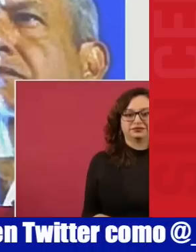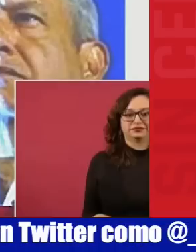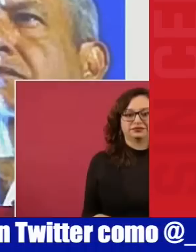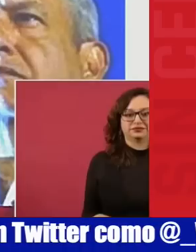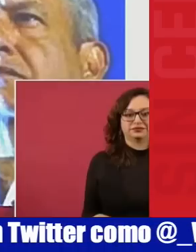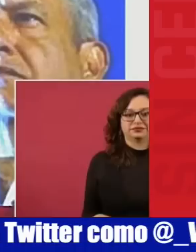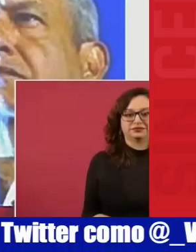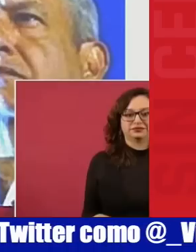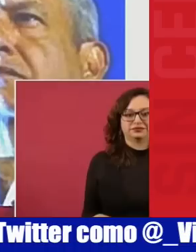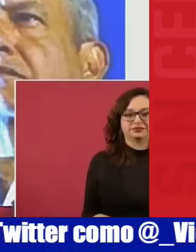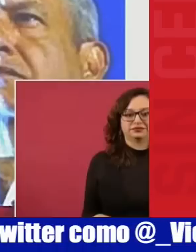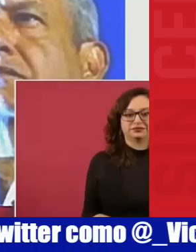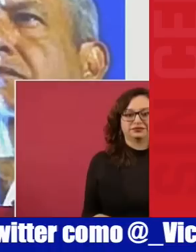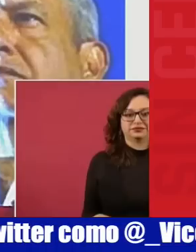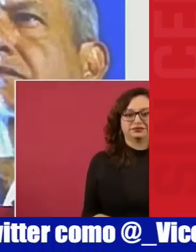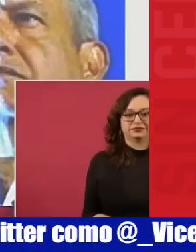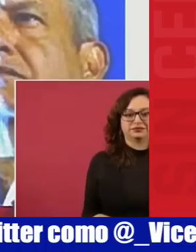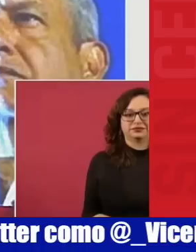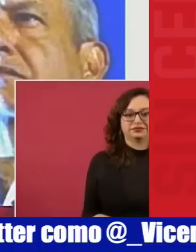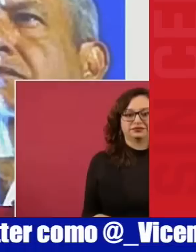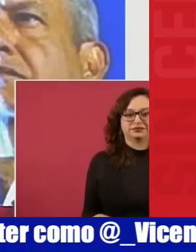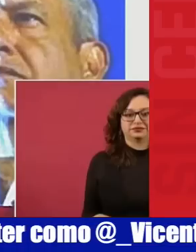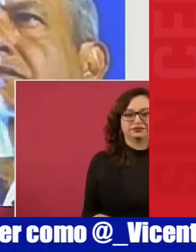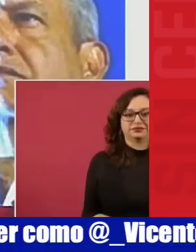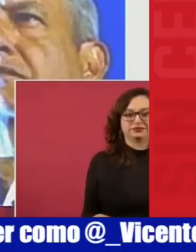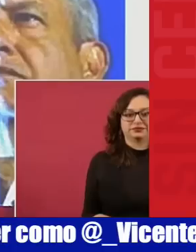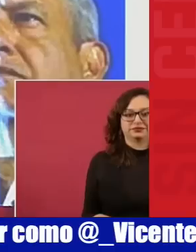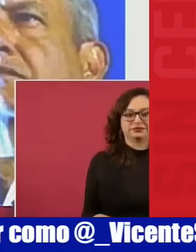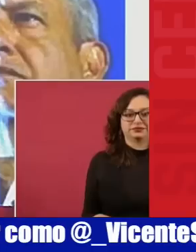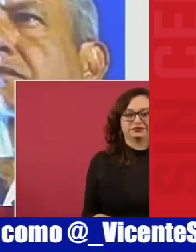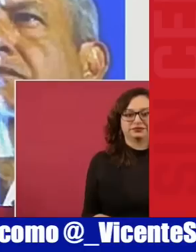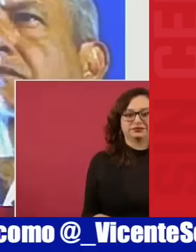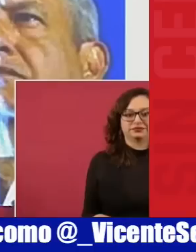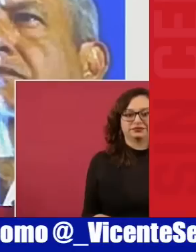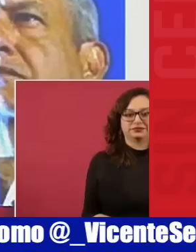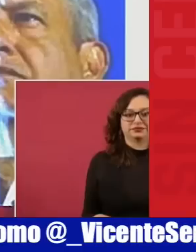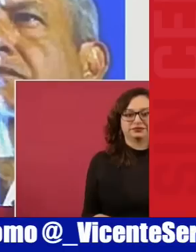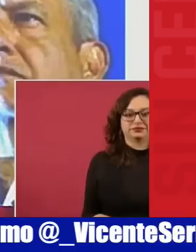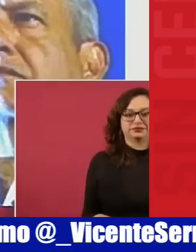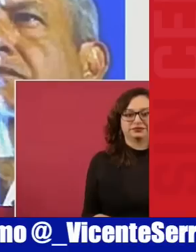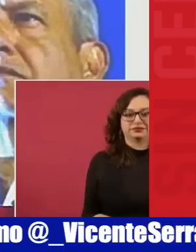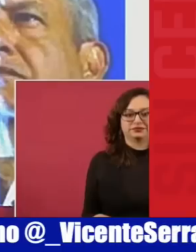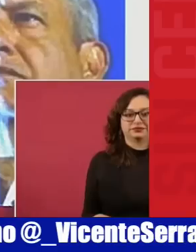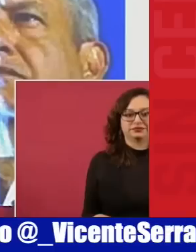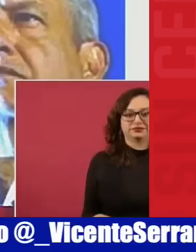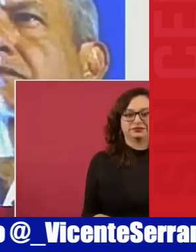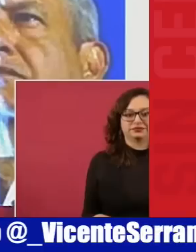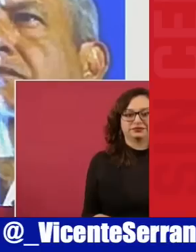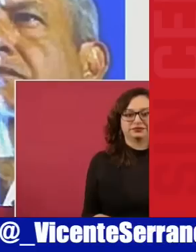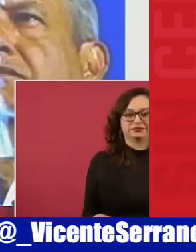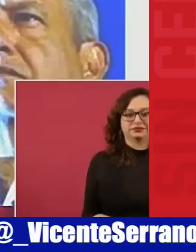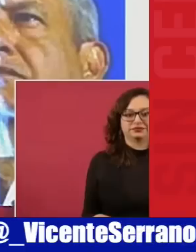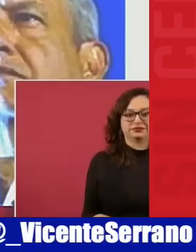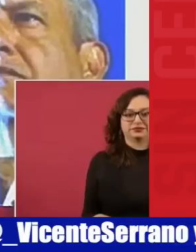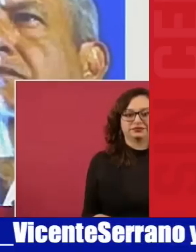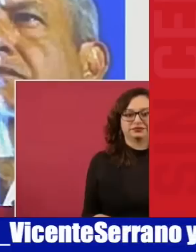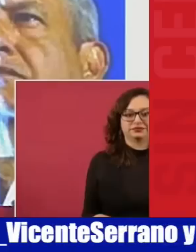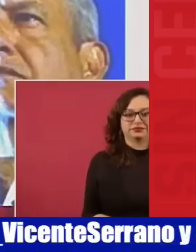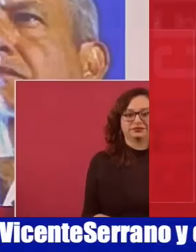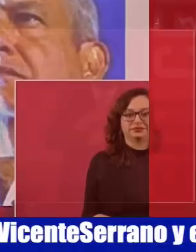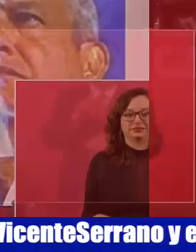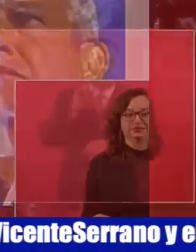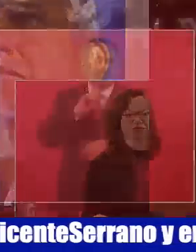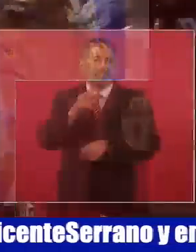Proceso, que en su gobierno pues ya saben, y el pueblo de México ya saben que el periodismo que hacen en Proceso, un periodismo distante,